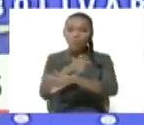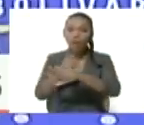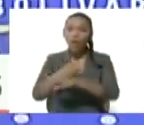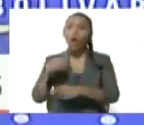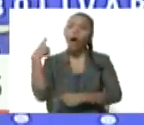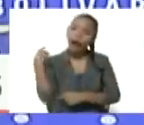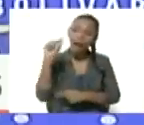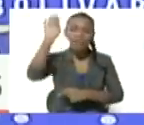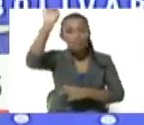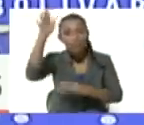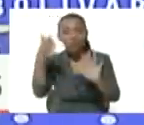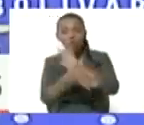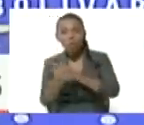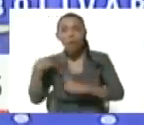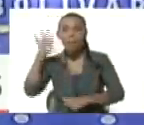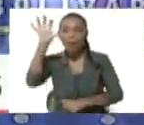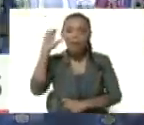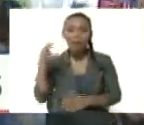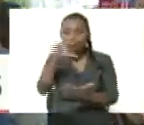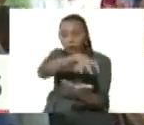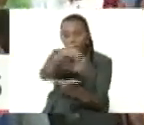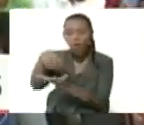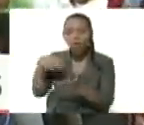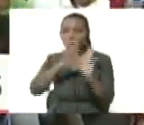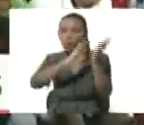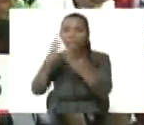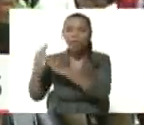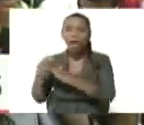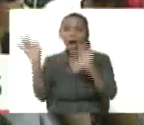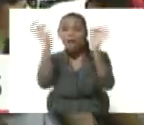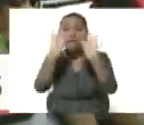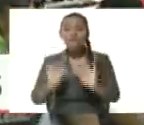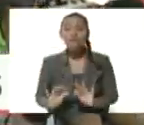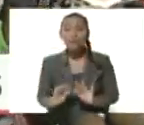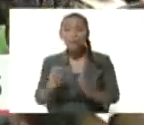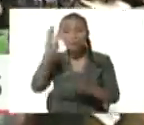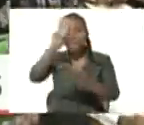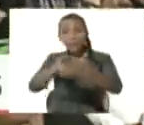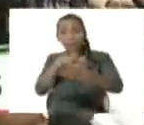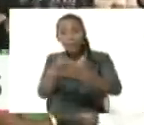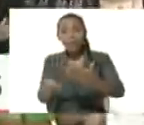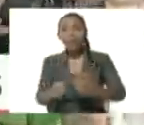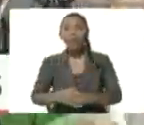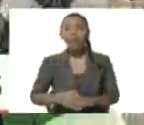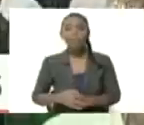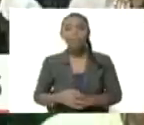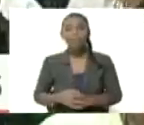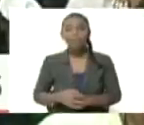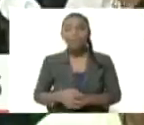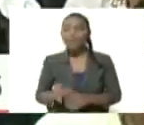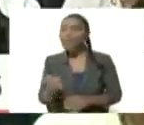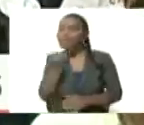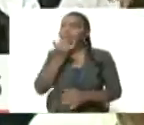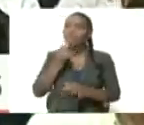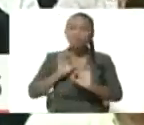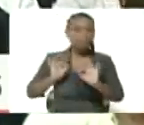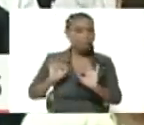el país en sus regiones y en sus comunidades. Eso es una fórmula matemática infalible,